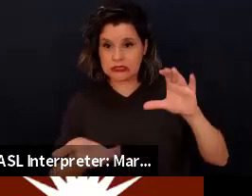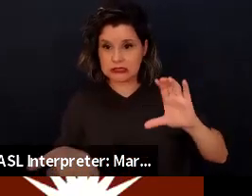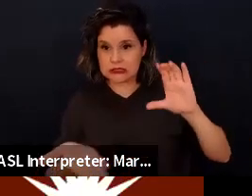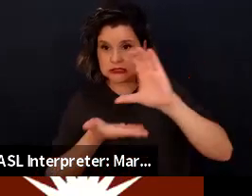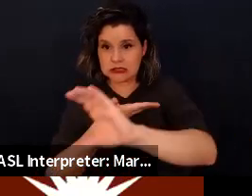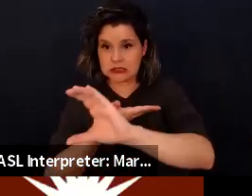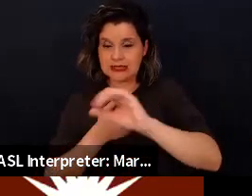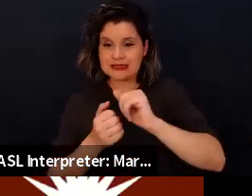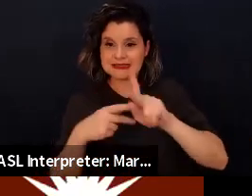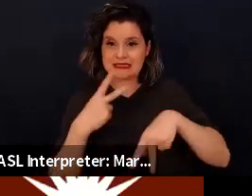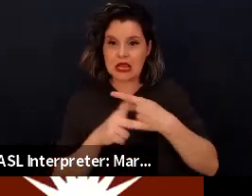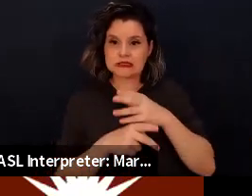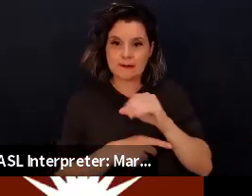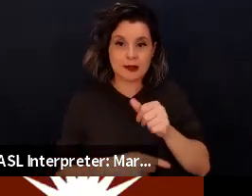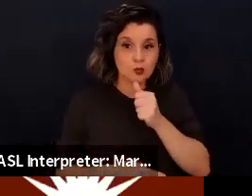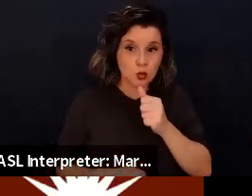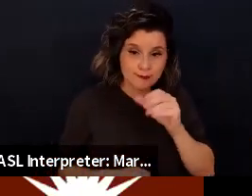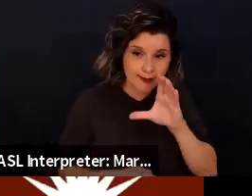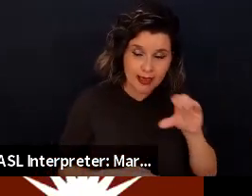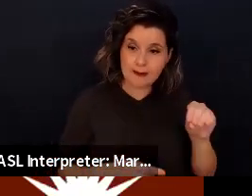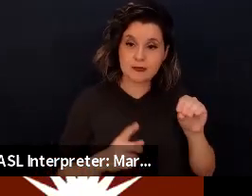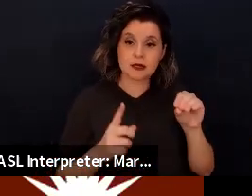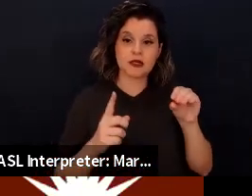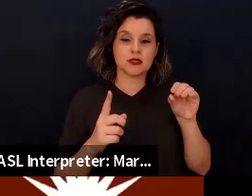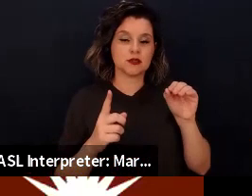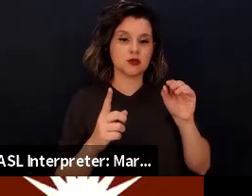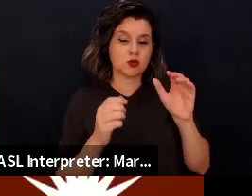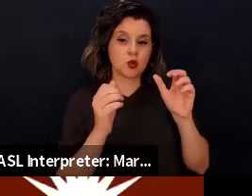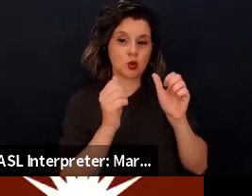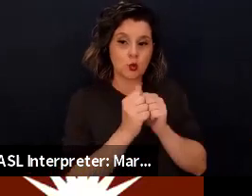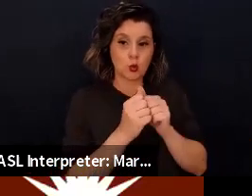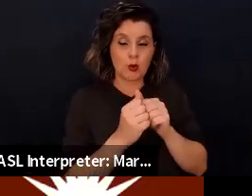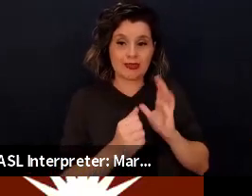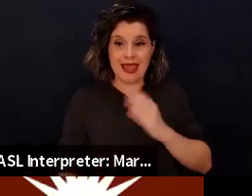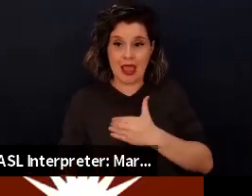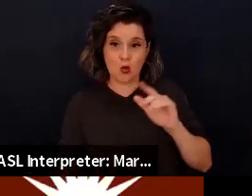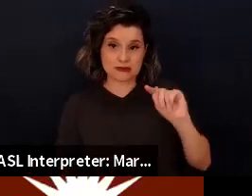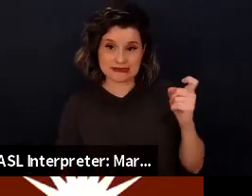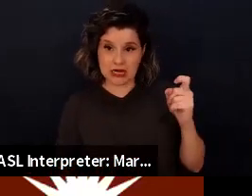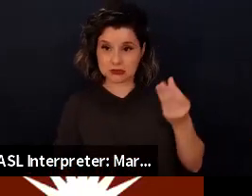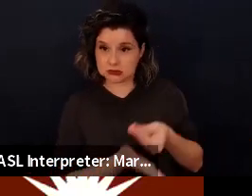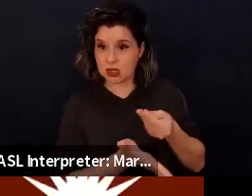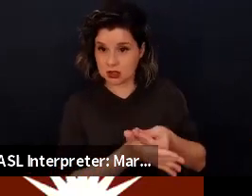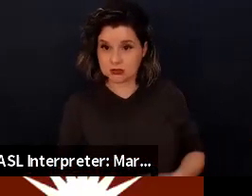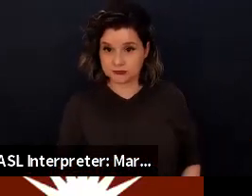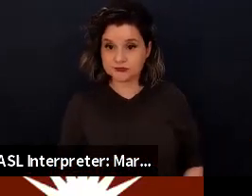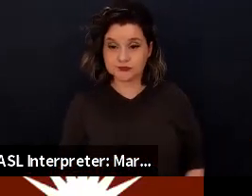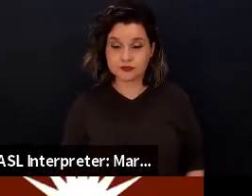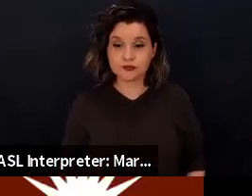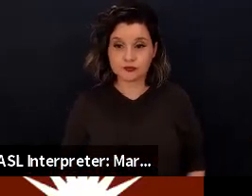de compañías privadas con los impuestos de sus